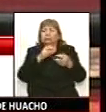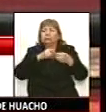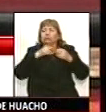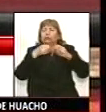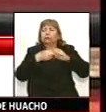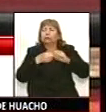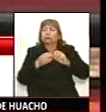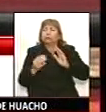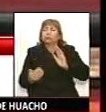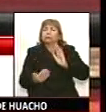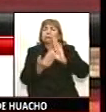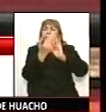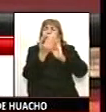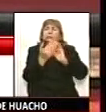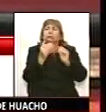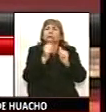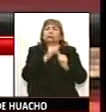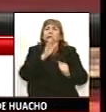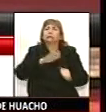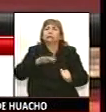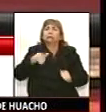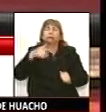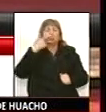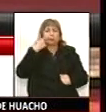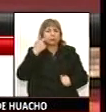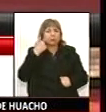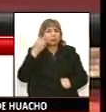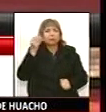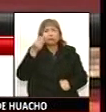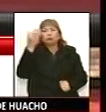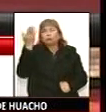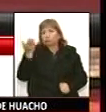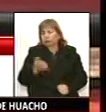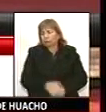que enfrentan las niñas y los niños y los adolescentes.